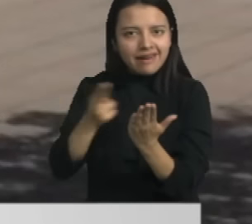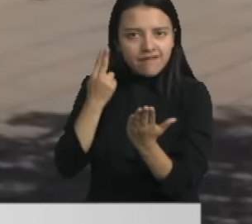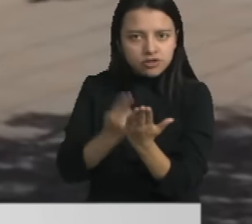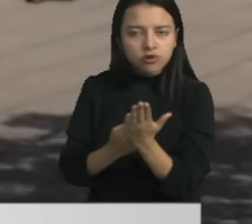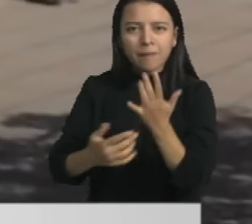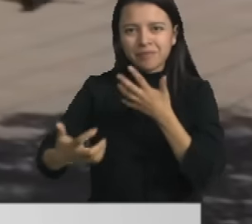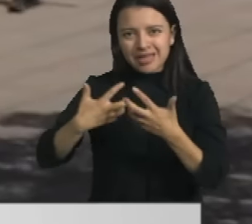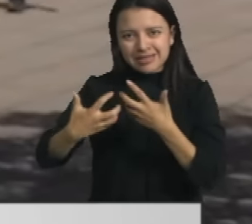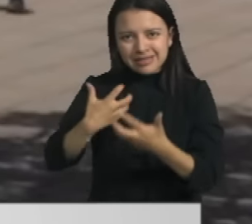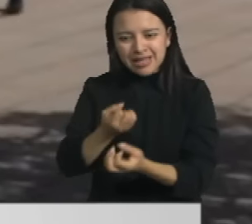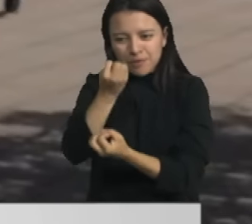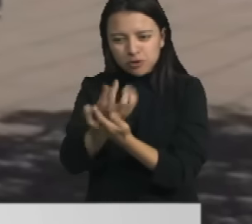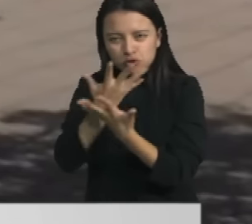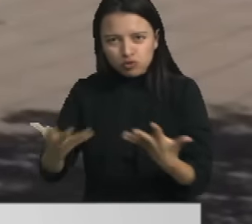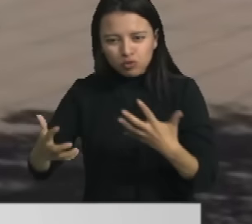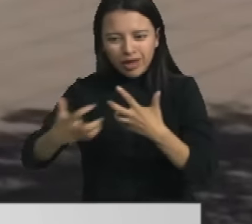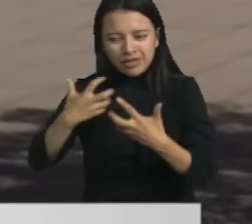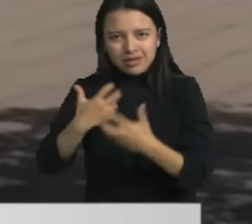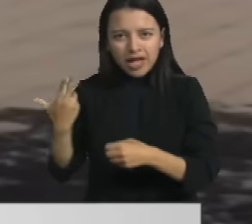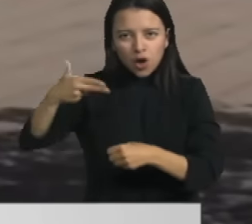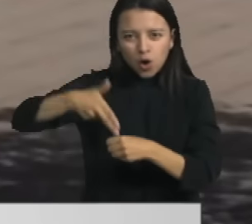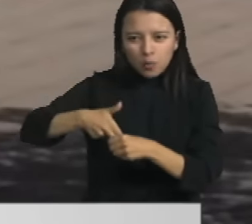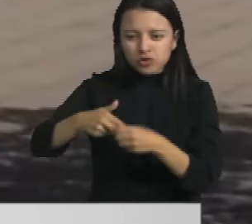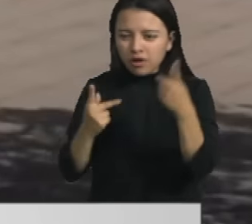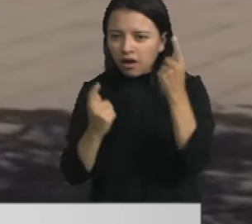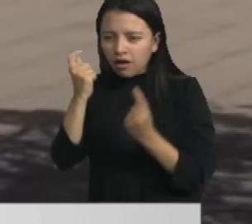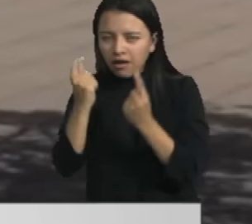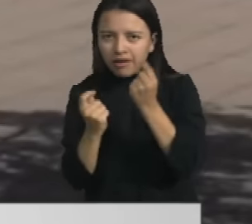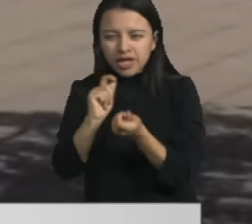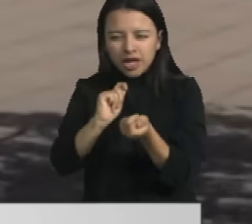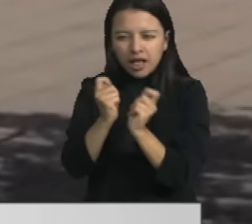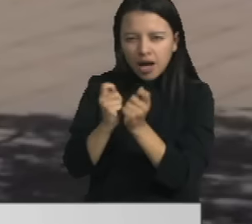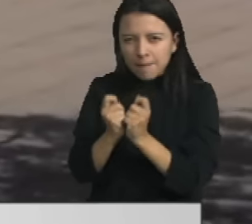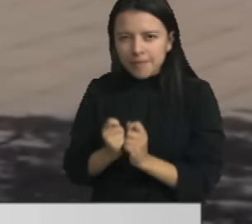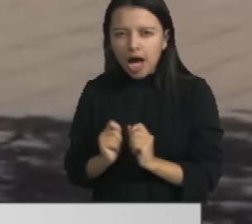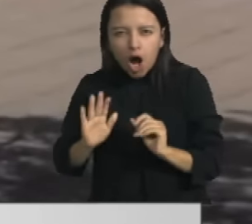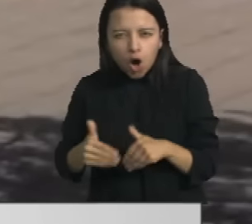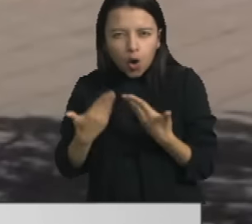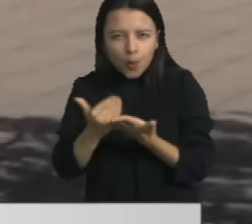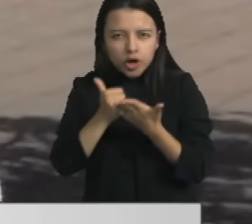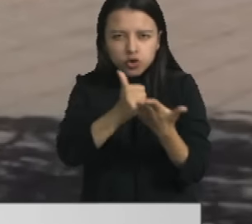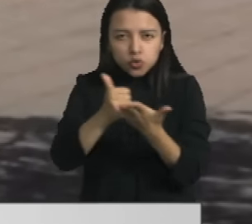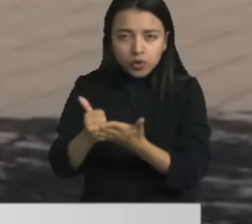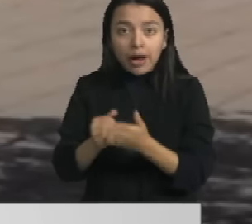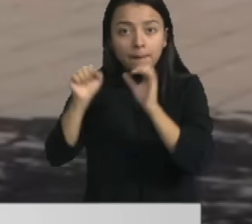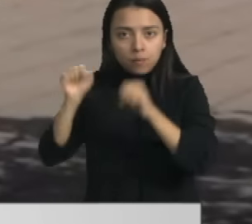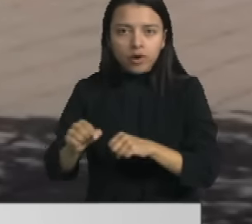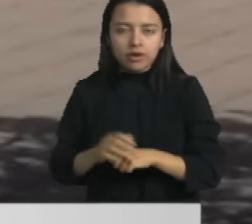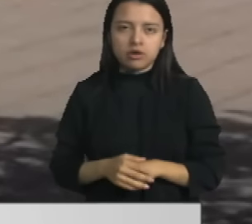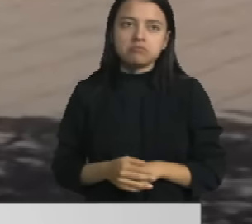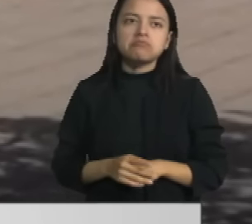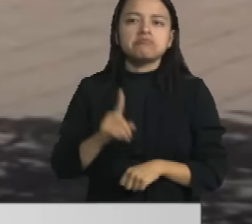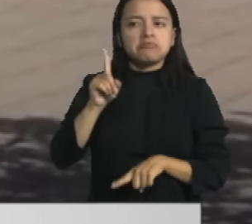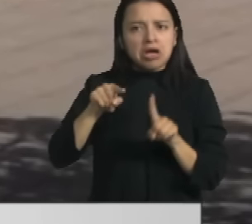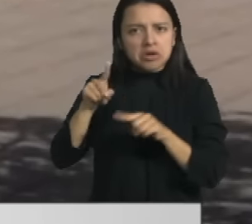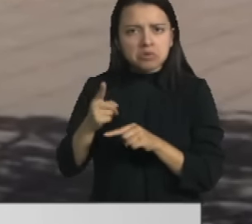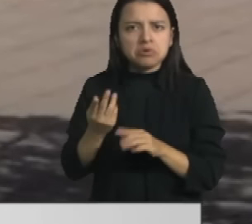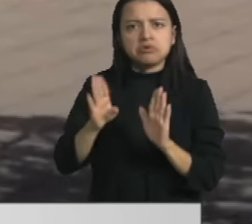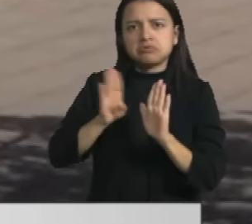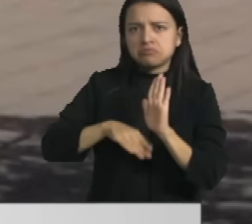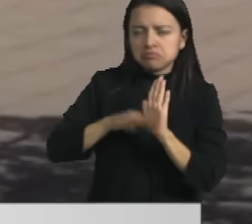sistema, de la estructura del sistema de combustibles y poder hacer cambios estructurales. Eso puede implicar tarifas diferenciales